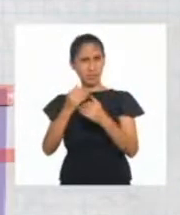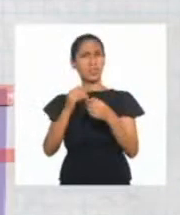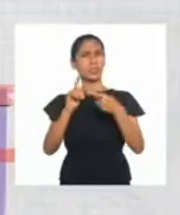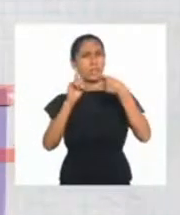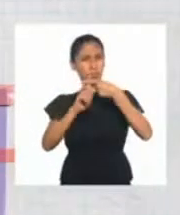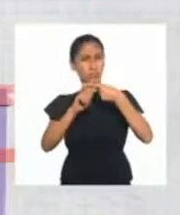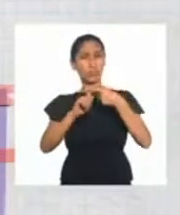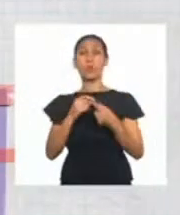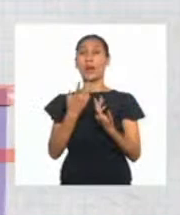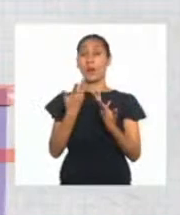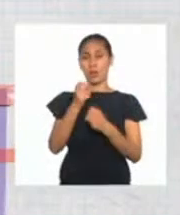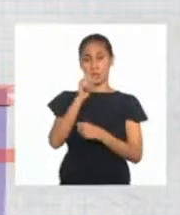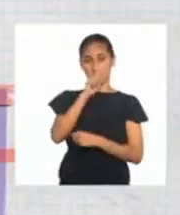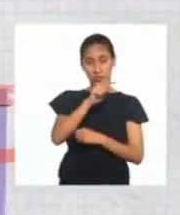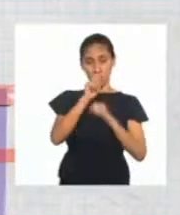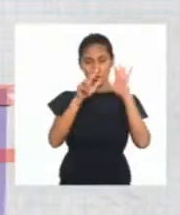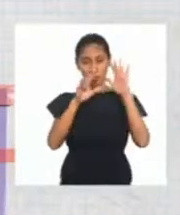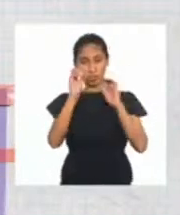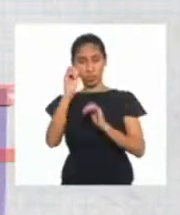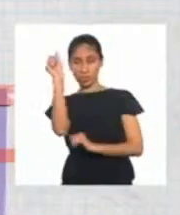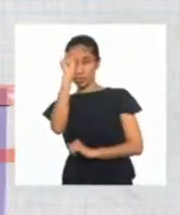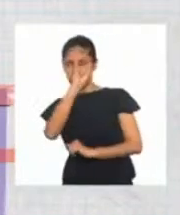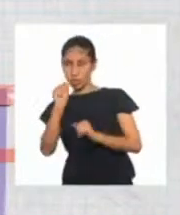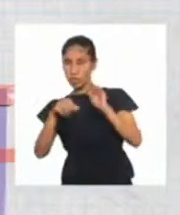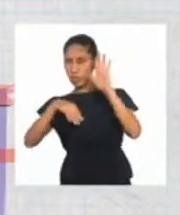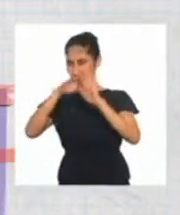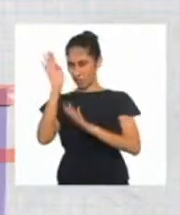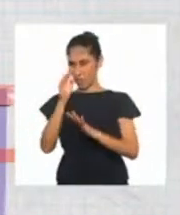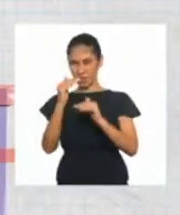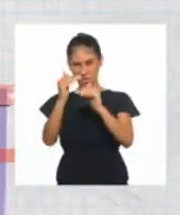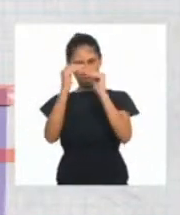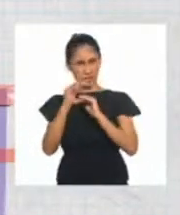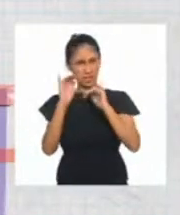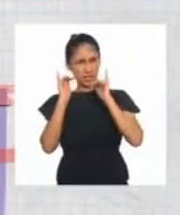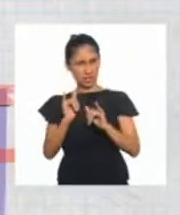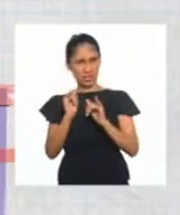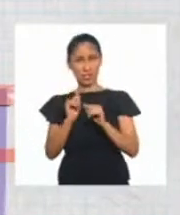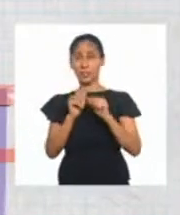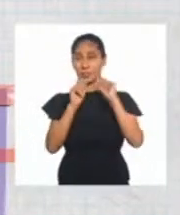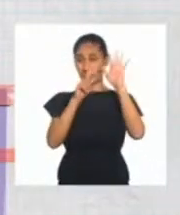año, 180 soles más, obteniendo